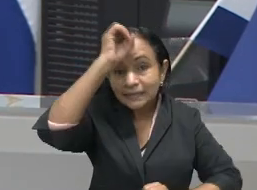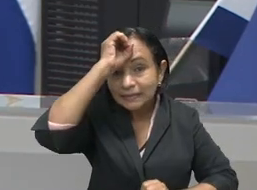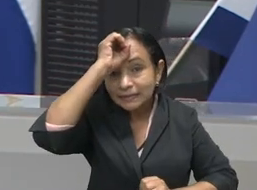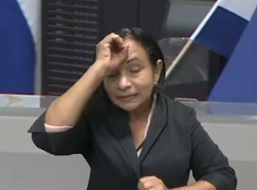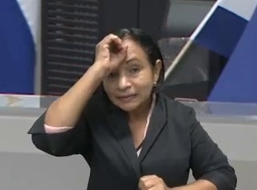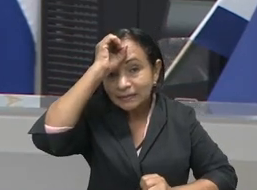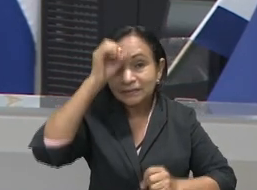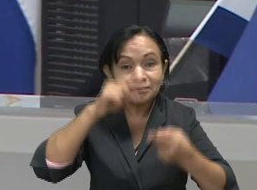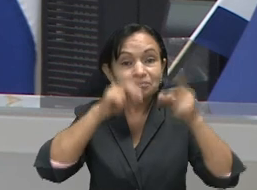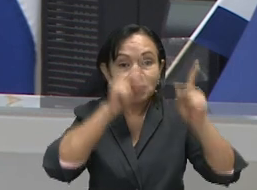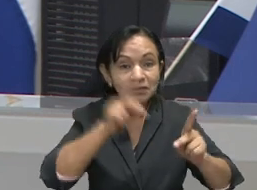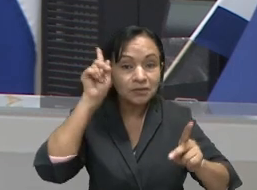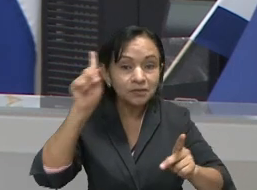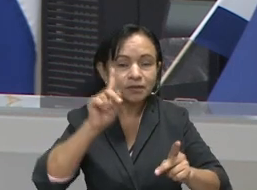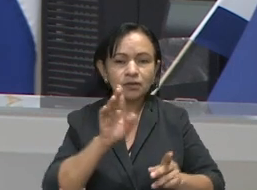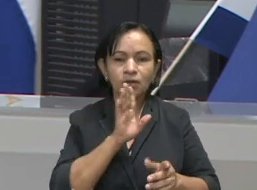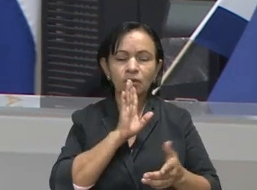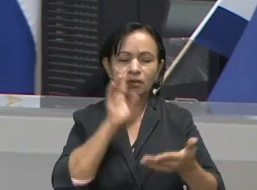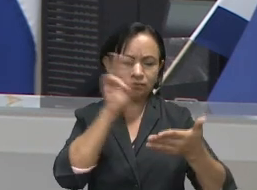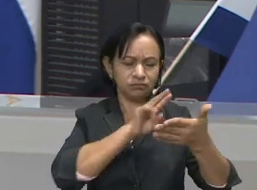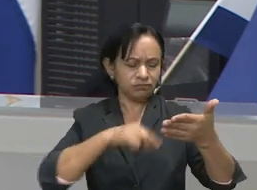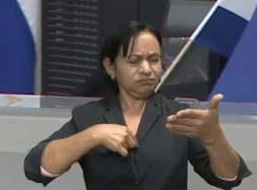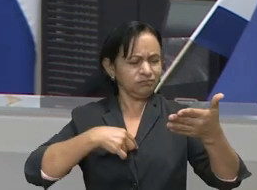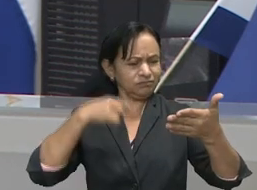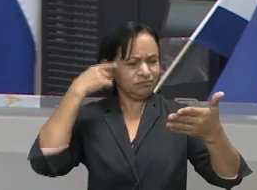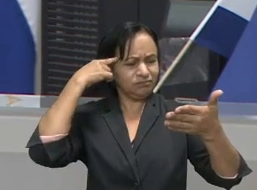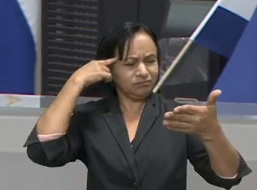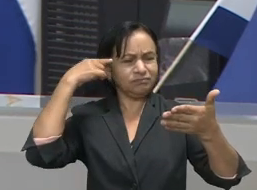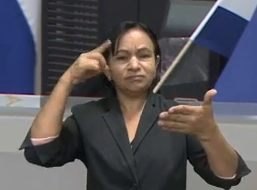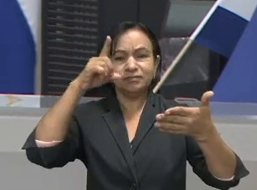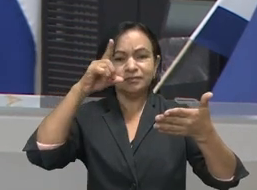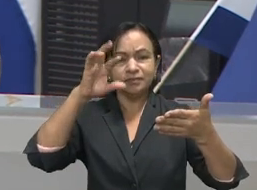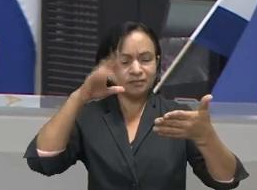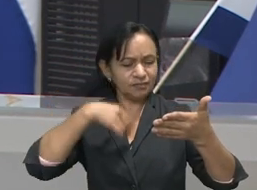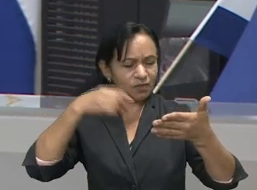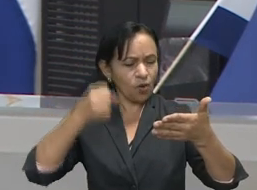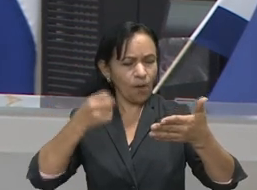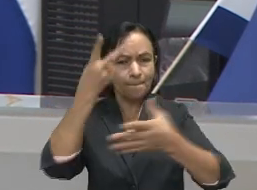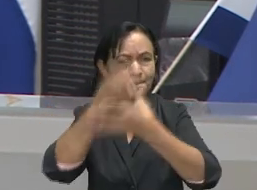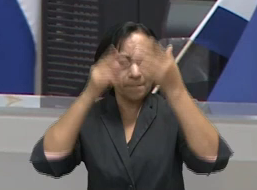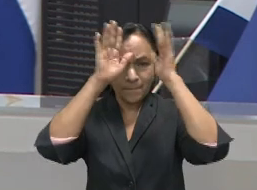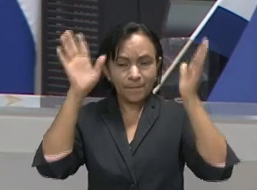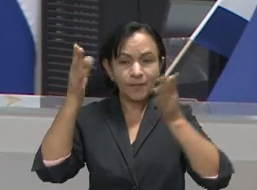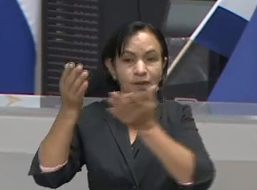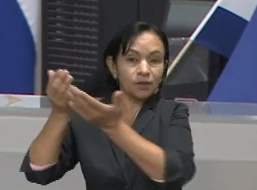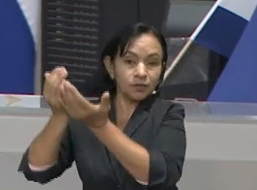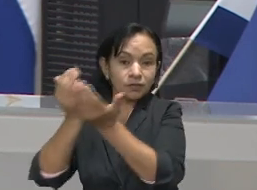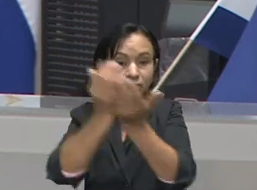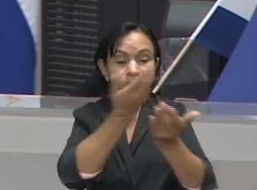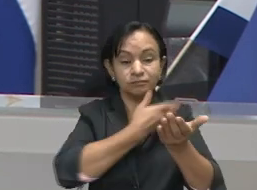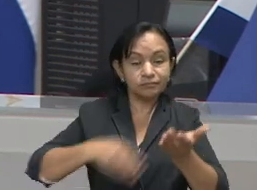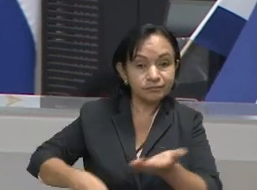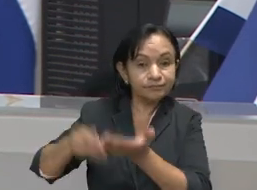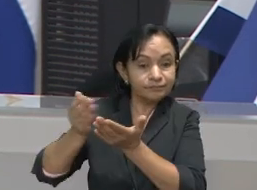Y cuando leemos sobre Diriangén y Nicaragua, y lo que nos enseñaban eran que cuando vinieron los